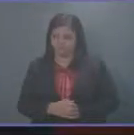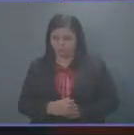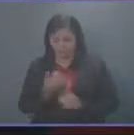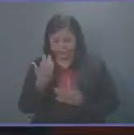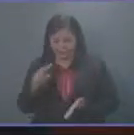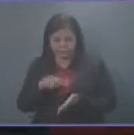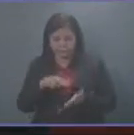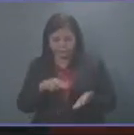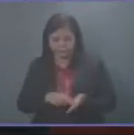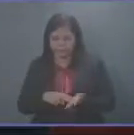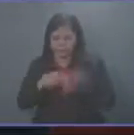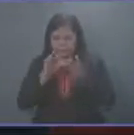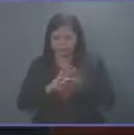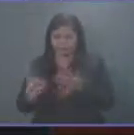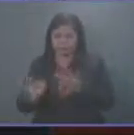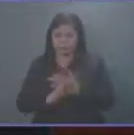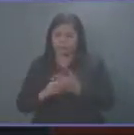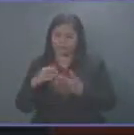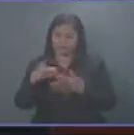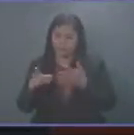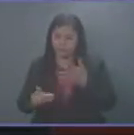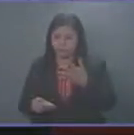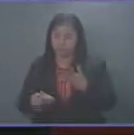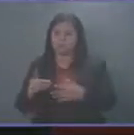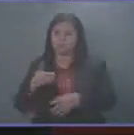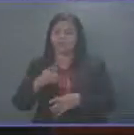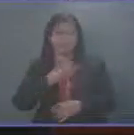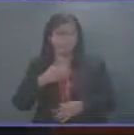año 2018. Leído el dictamen y el proyecto de decreto, señor presidente.